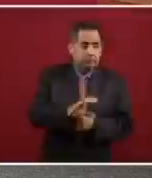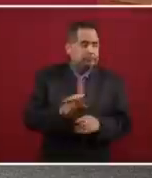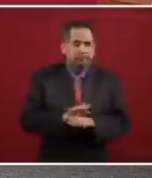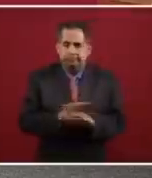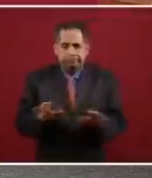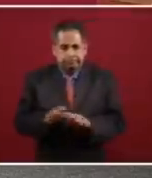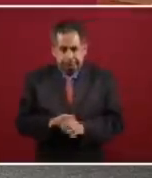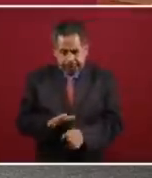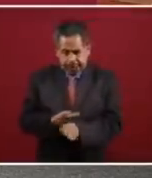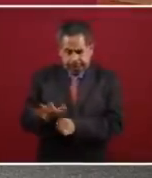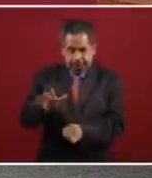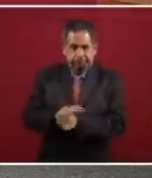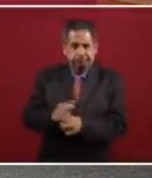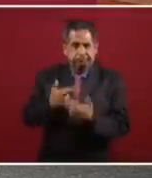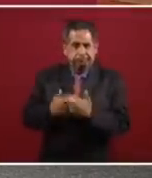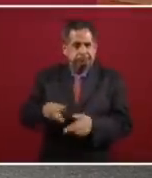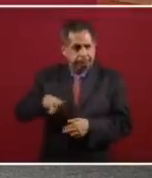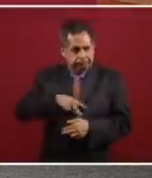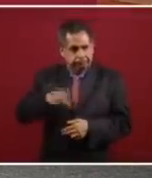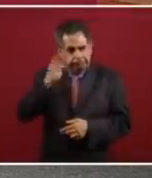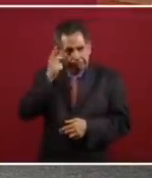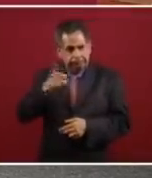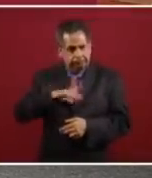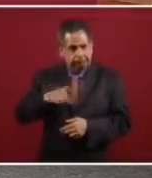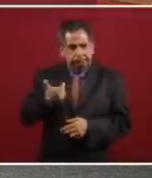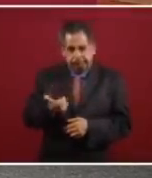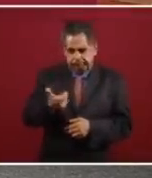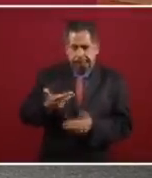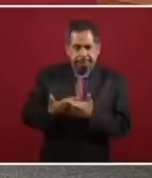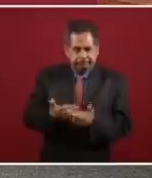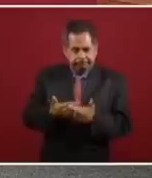ser presupuesto público